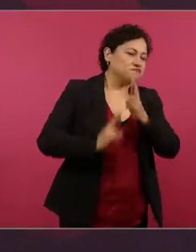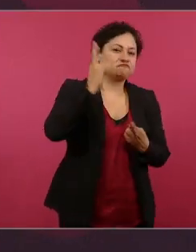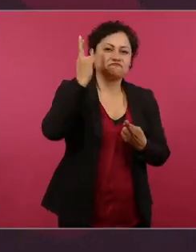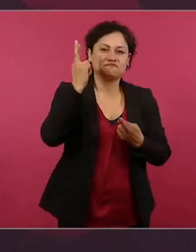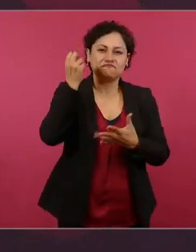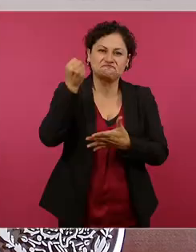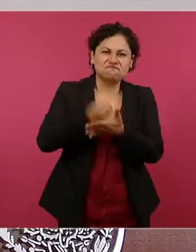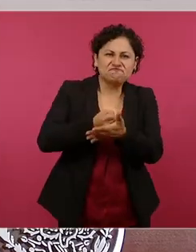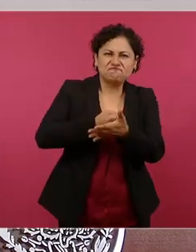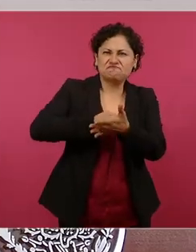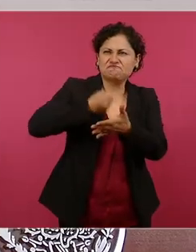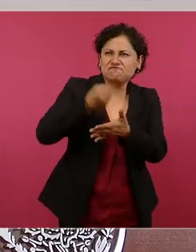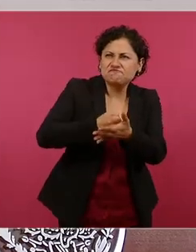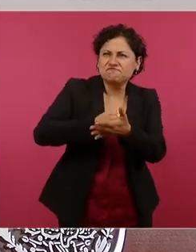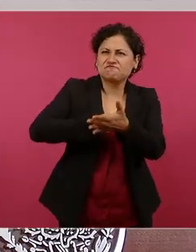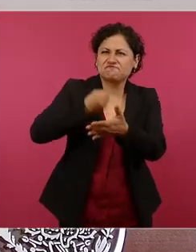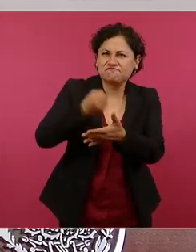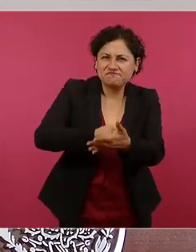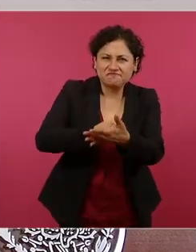Cuando